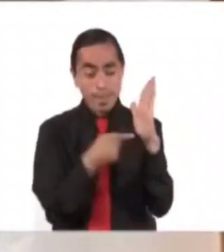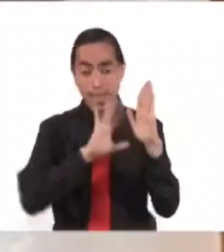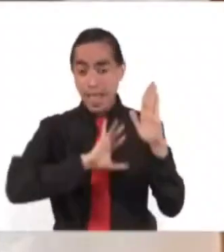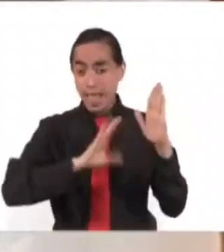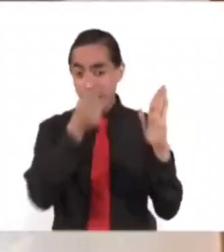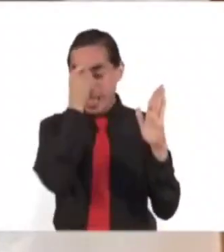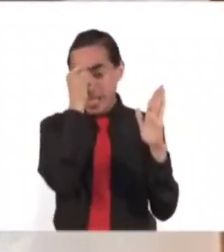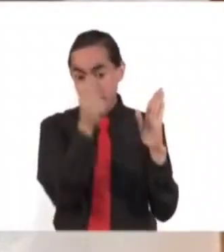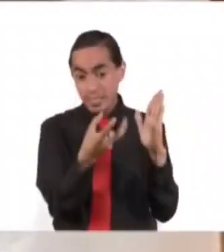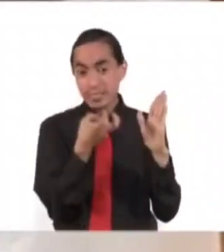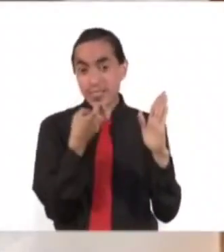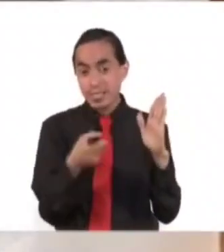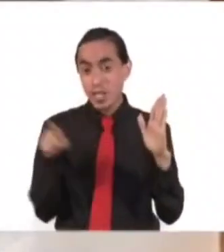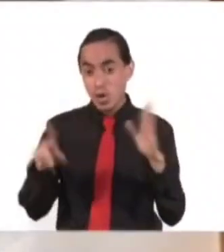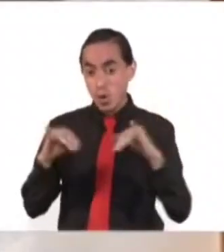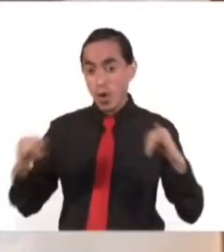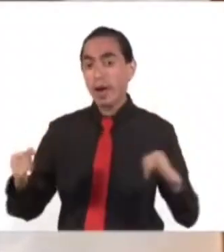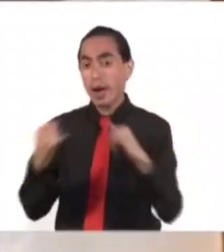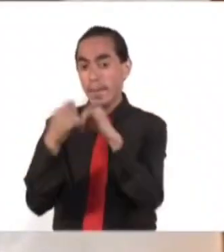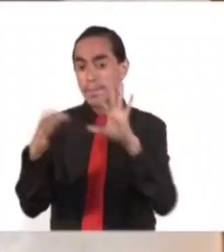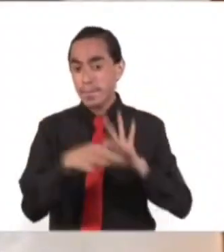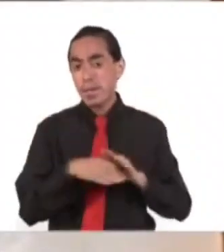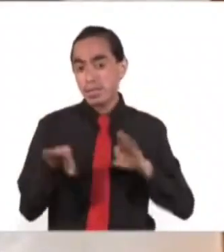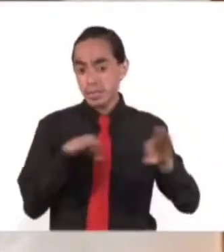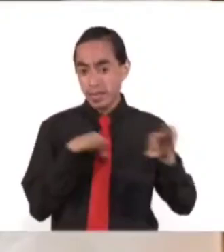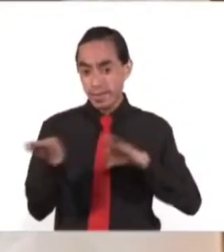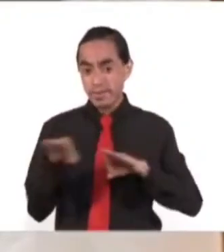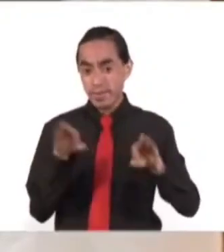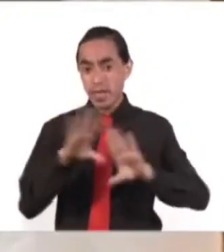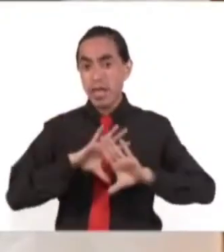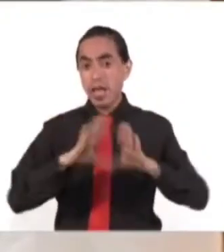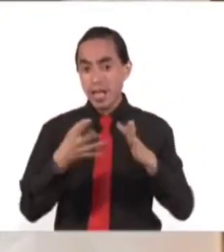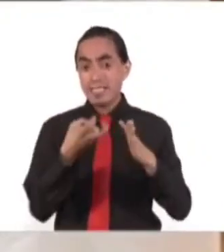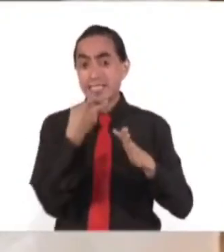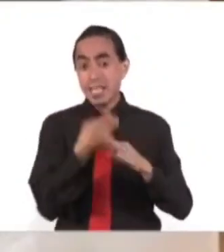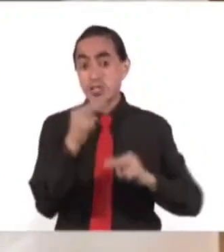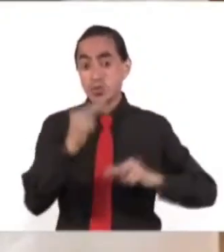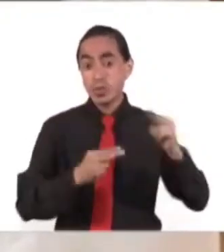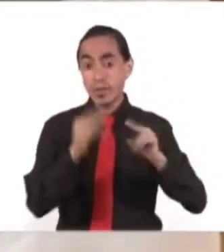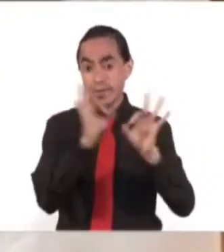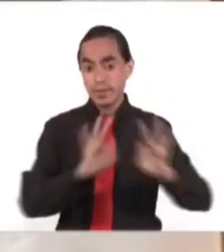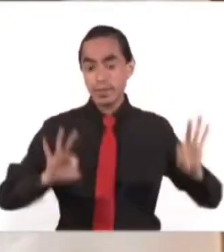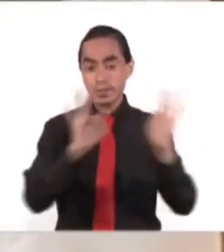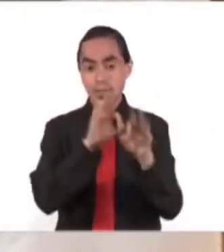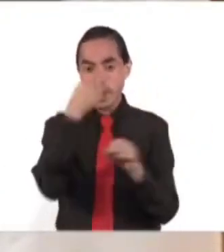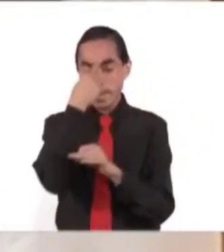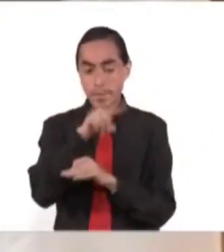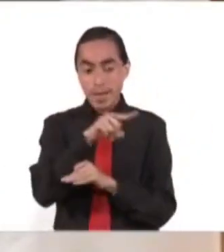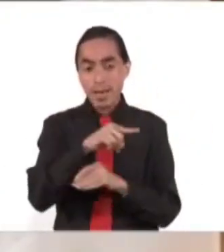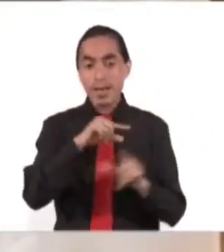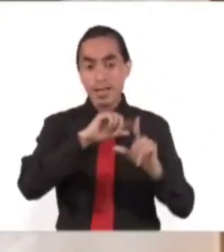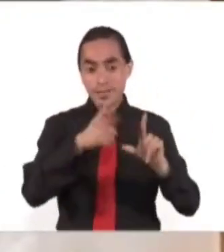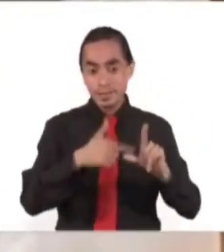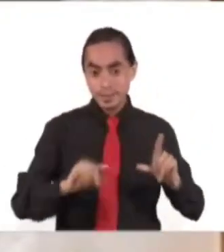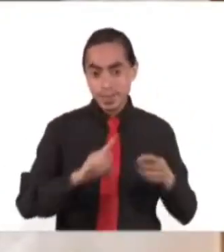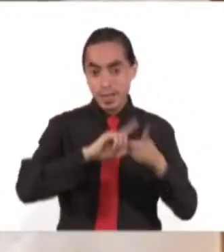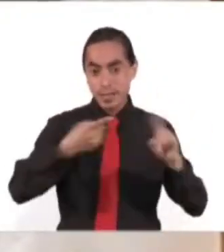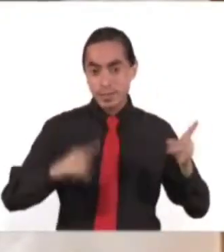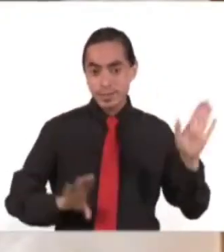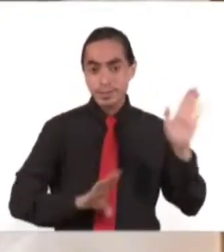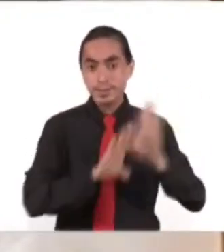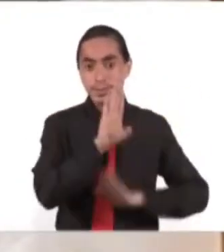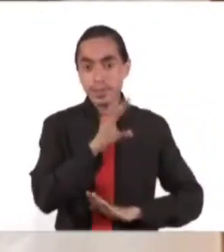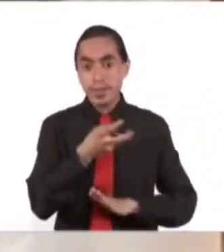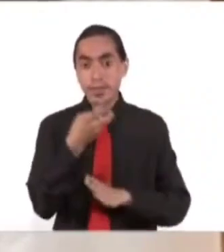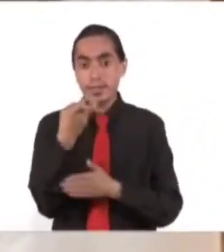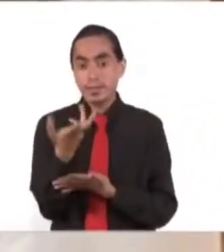aquí del trabajo con las instituciones productoras de conocimiento tiene un nivel importante también para el desarrollo del país. ¿Quién niega